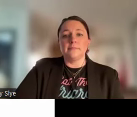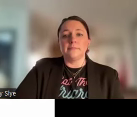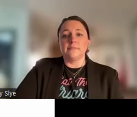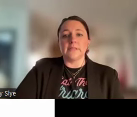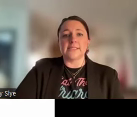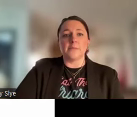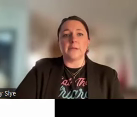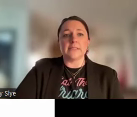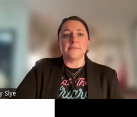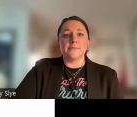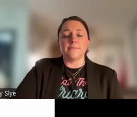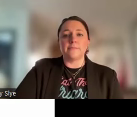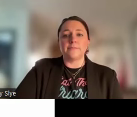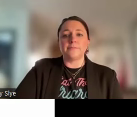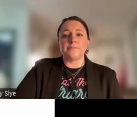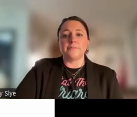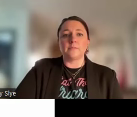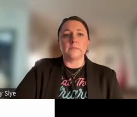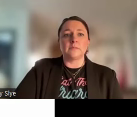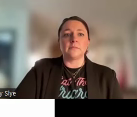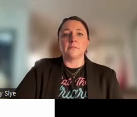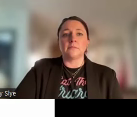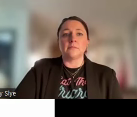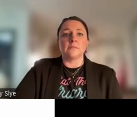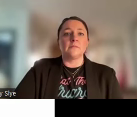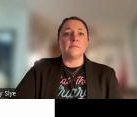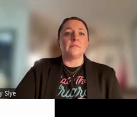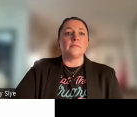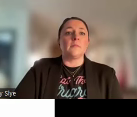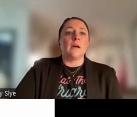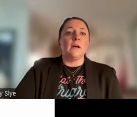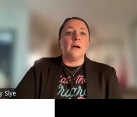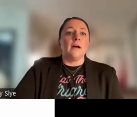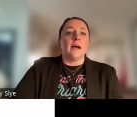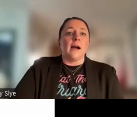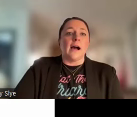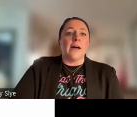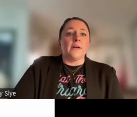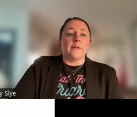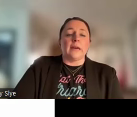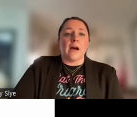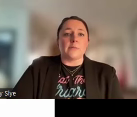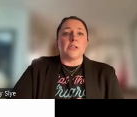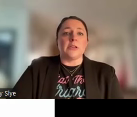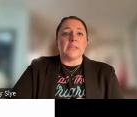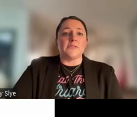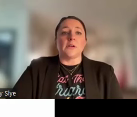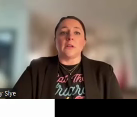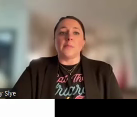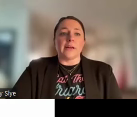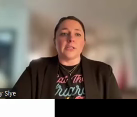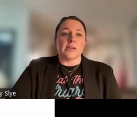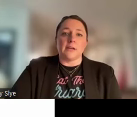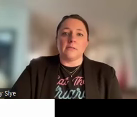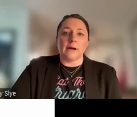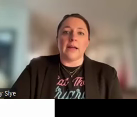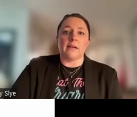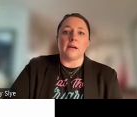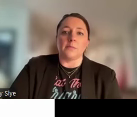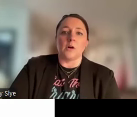estén además encriptados y que tienen seguridad técnica cuando se va a estar accediendo y compartiendo. Ahora, ¿cuáles